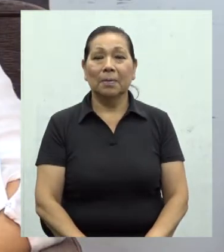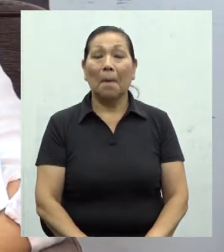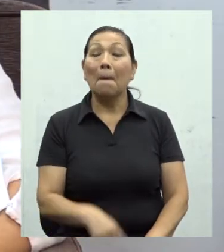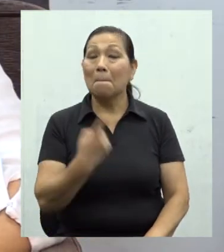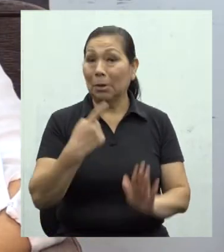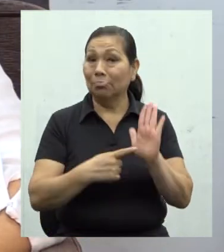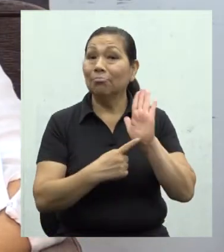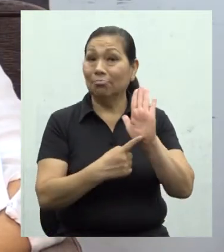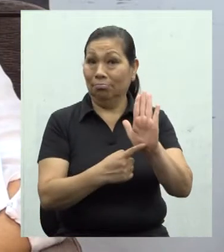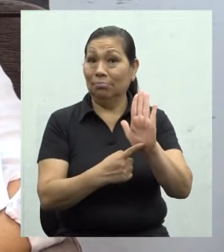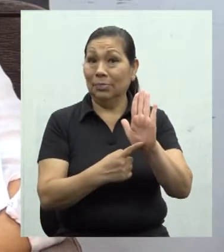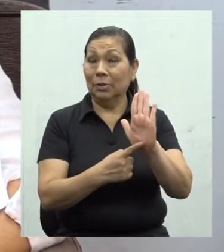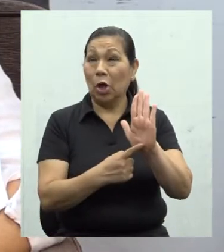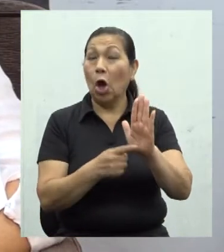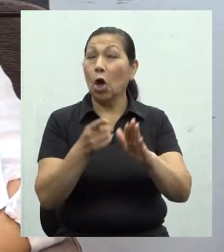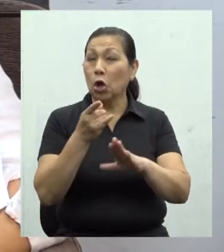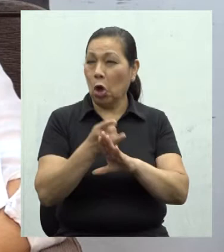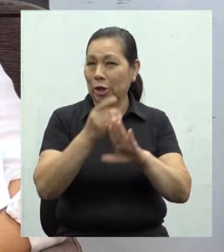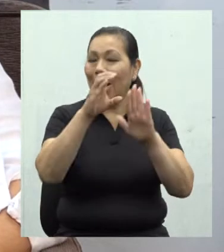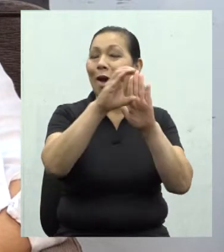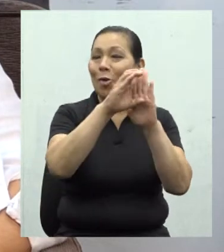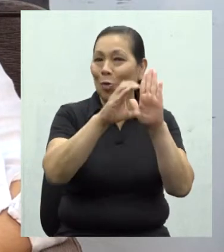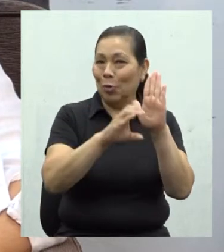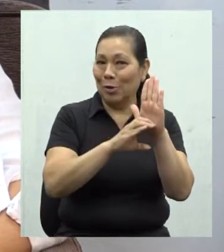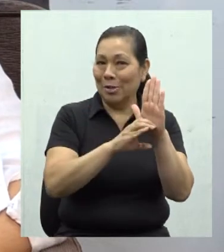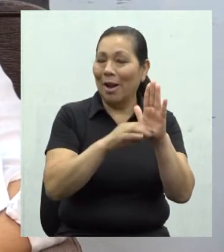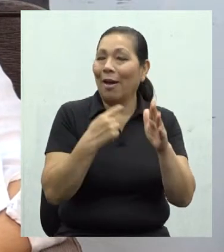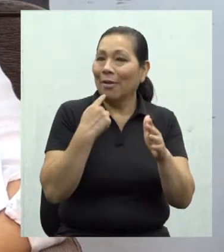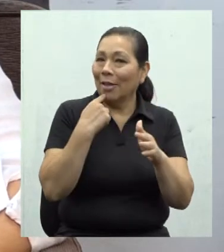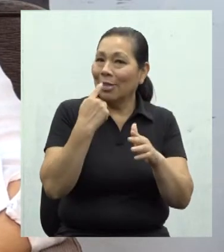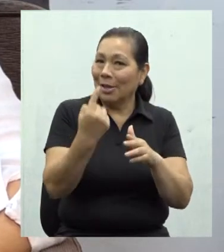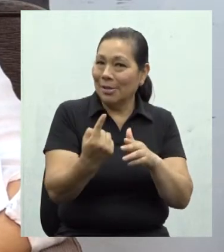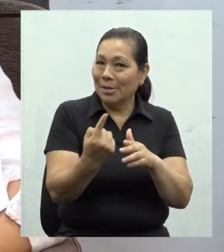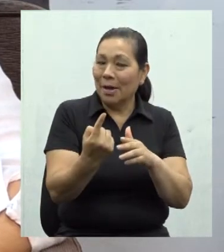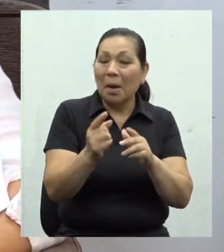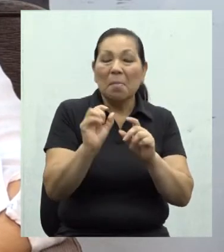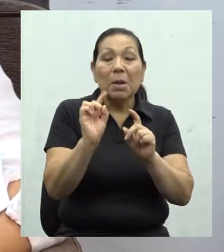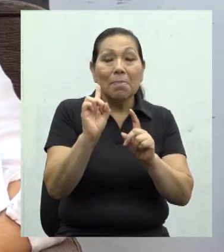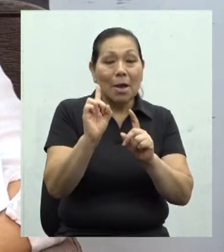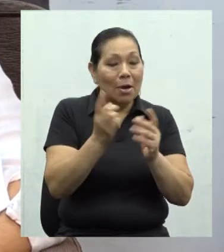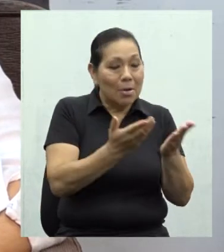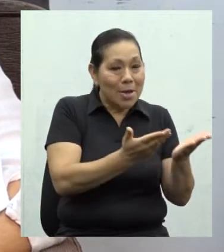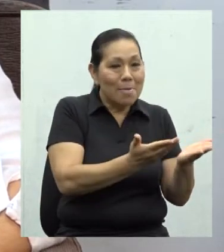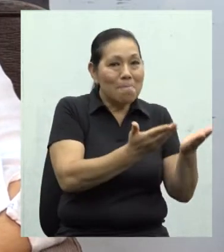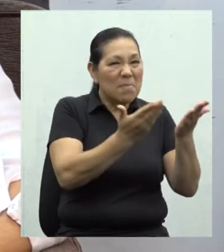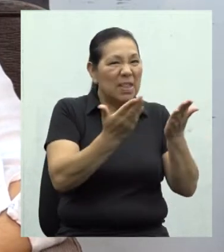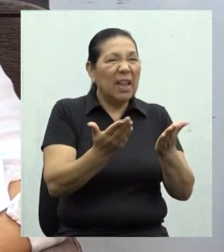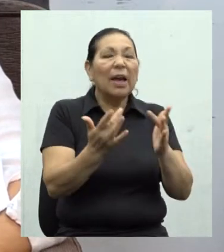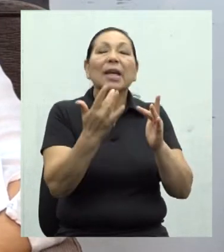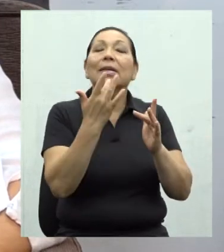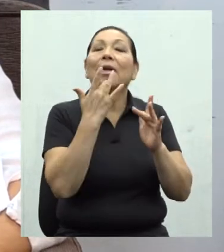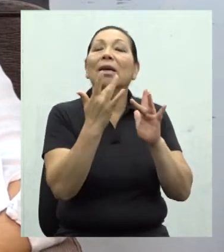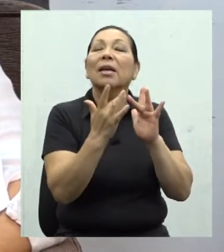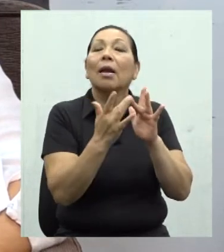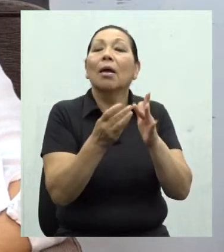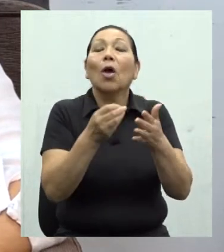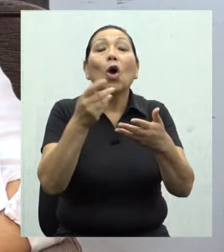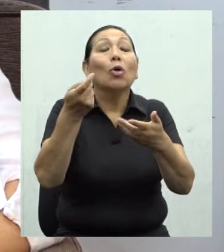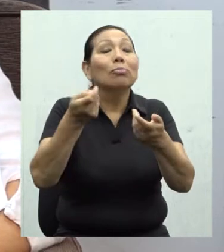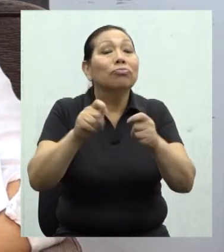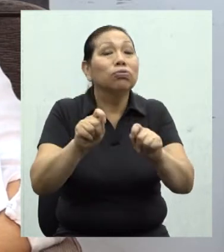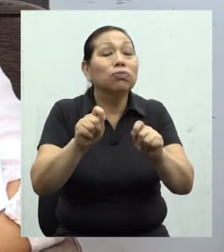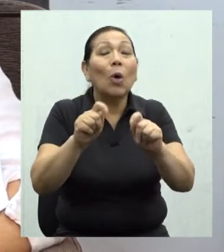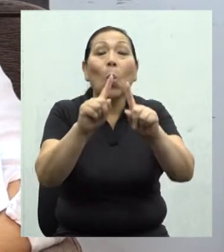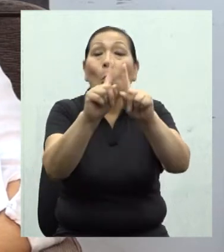Para presentar una demanda de inconstitucionalidad hay que tener en cuenta que se debe de indicar quién es la entidad que expidió la norma que se